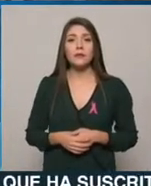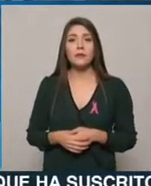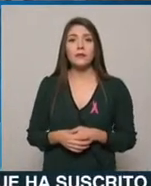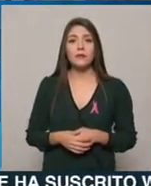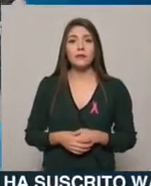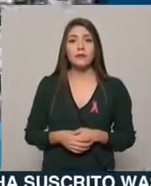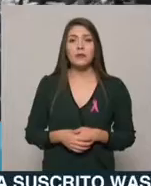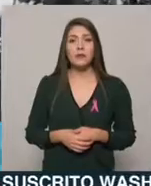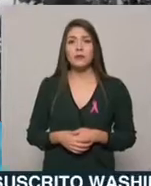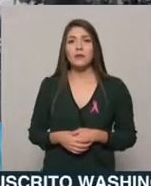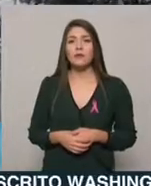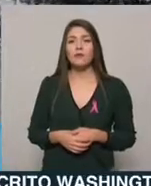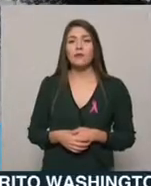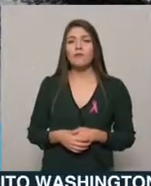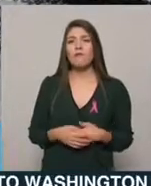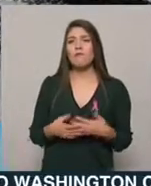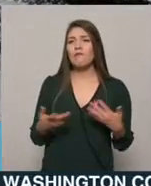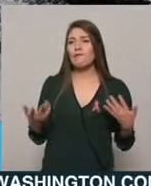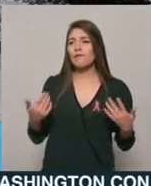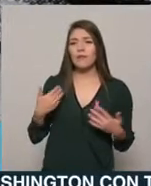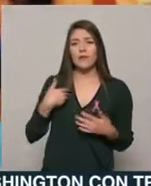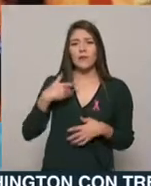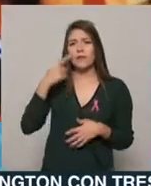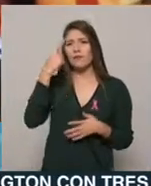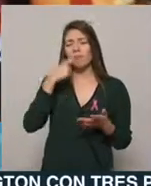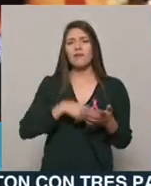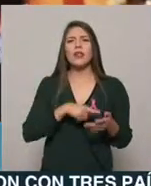carácter más propagandístico,